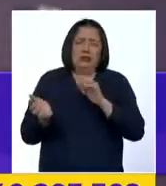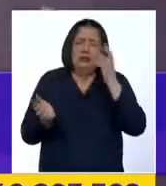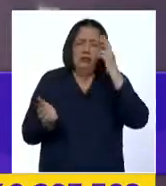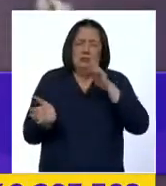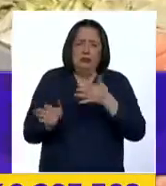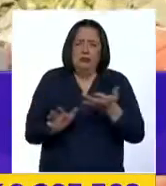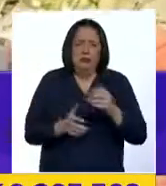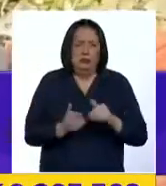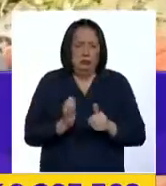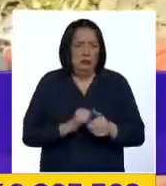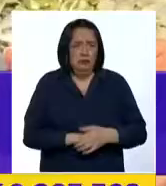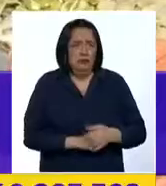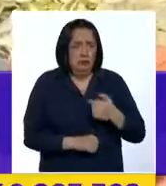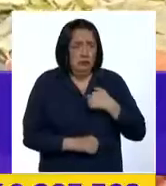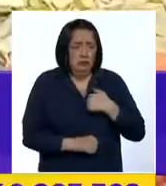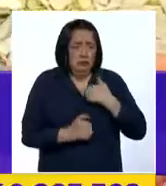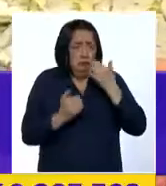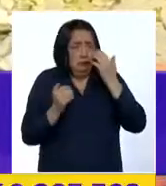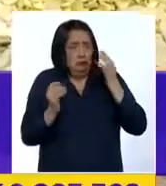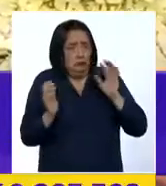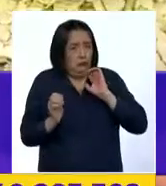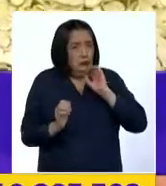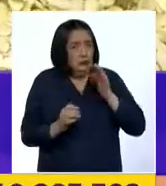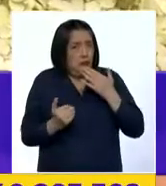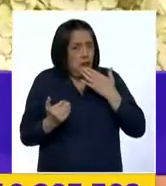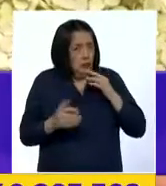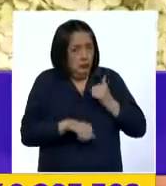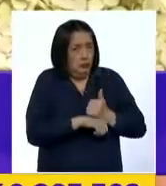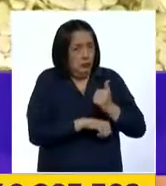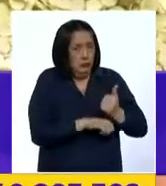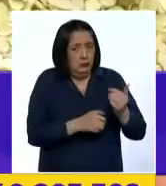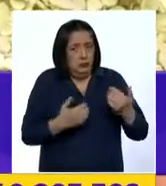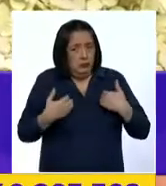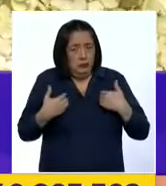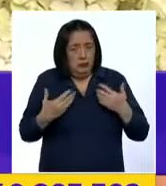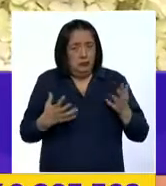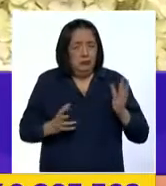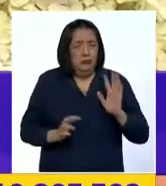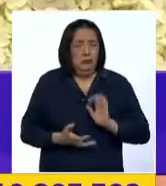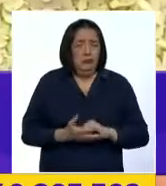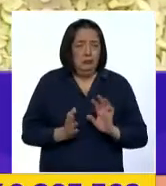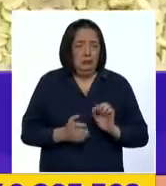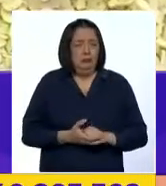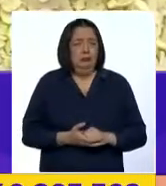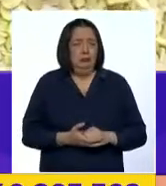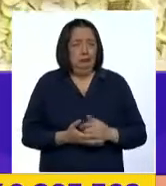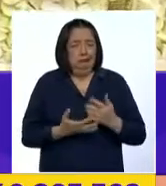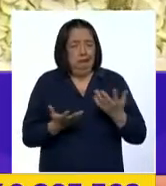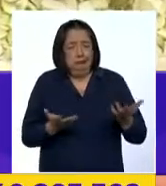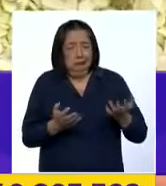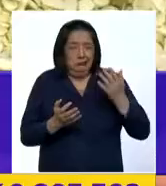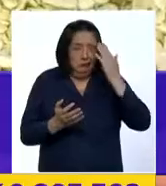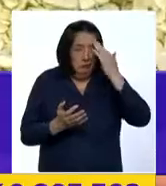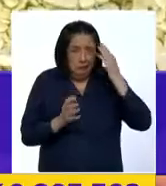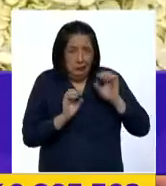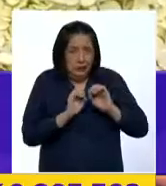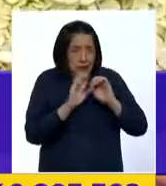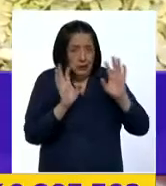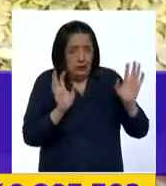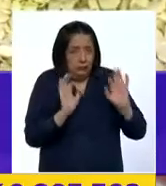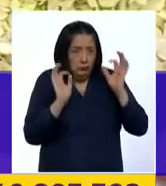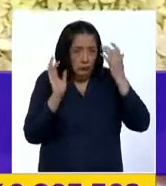muerte. Yo no responsabilizo nada porque no tengo las cosas